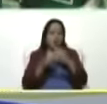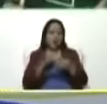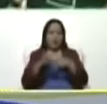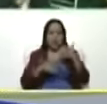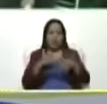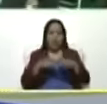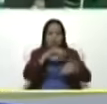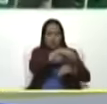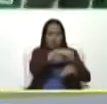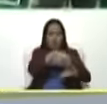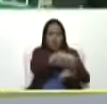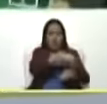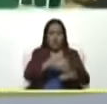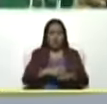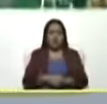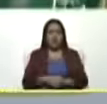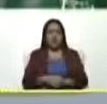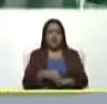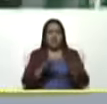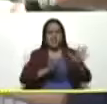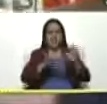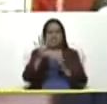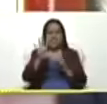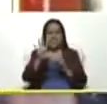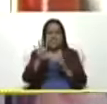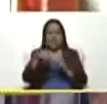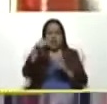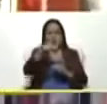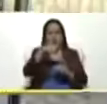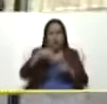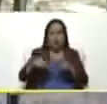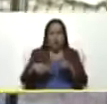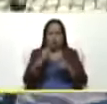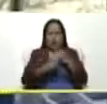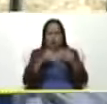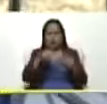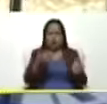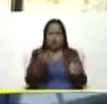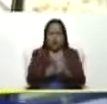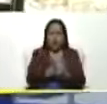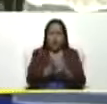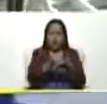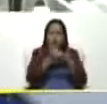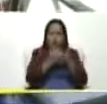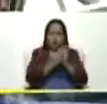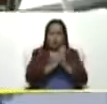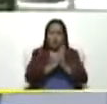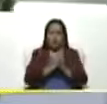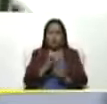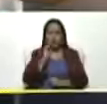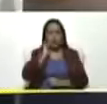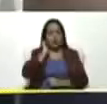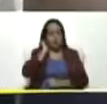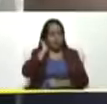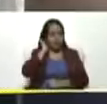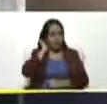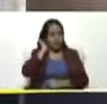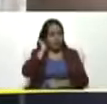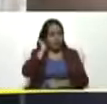acto. 15 cosas. ¿Cómo consigo yo aquí? Ayúdame, Castro Soteldo, que es tu culpa.